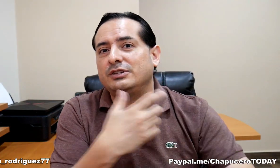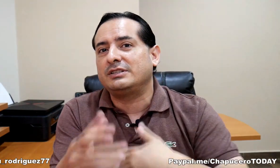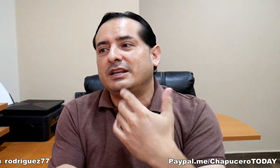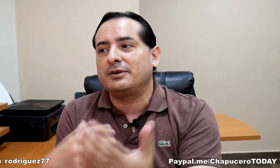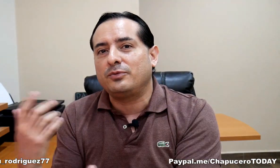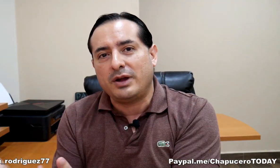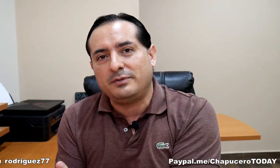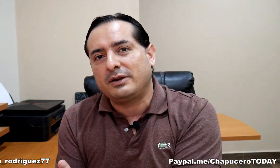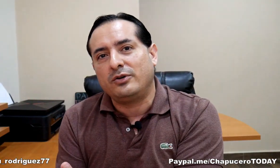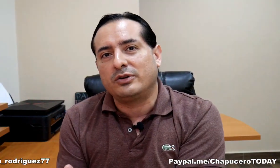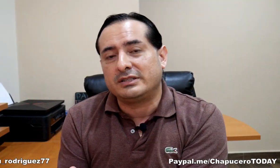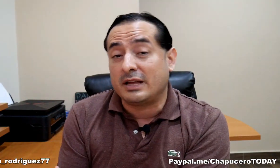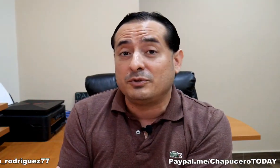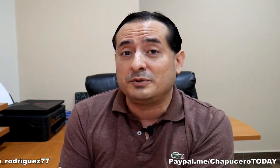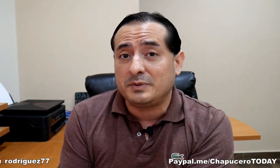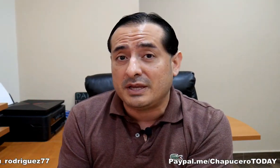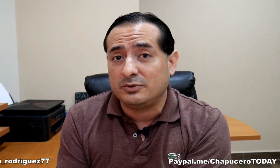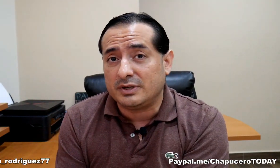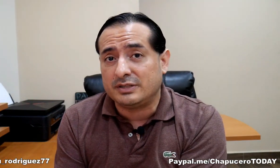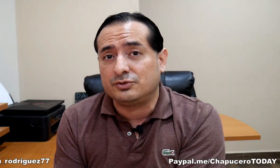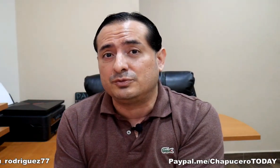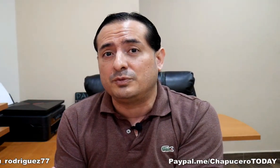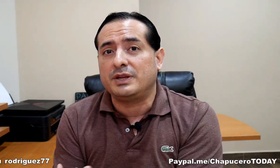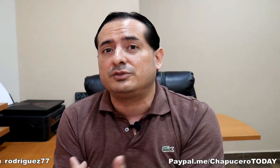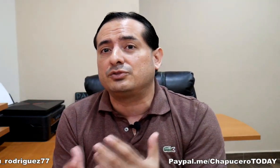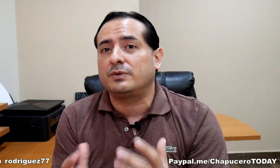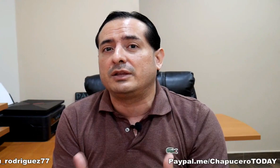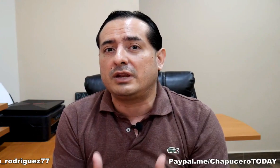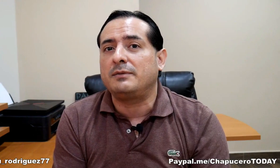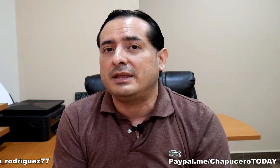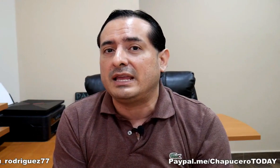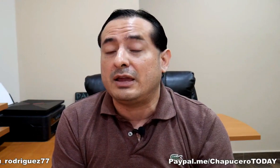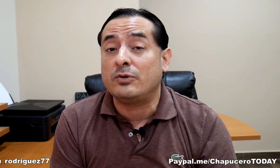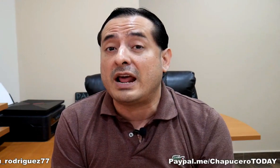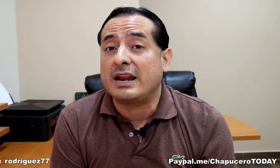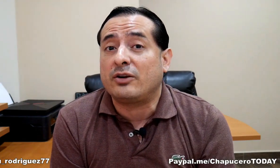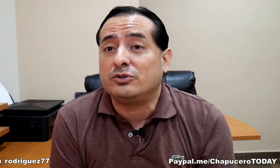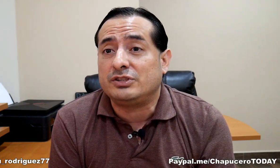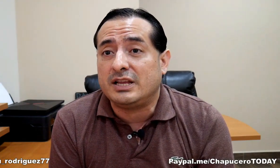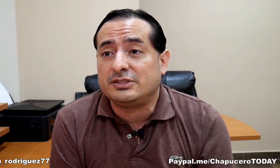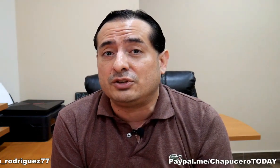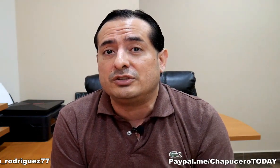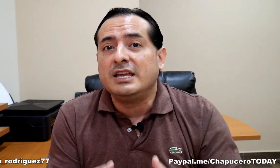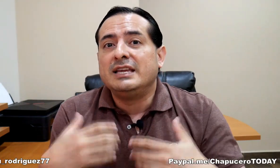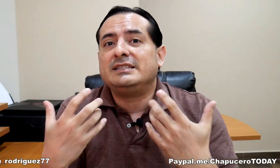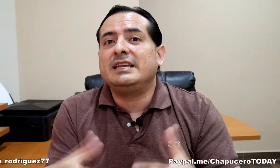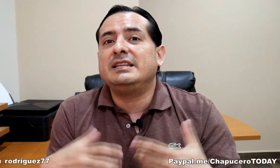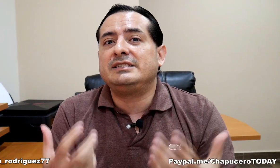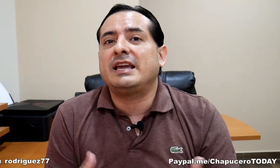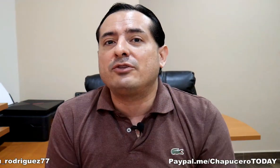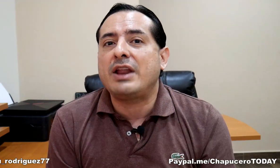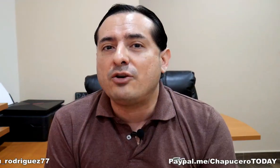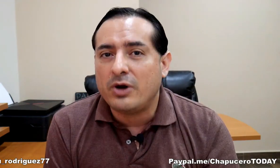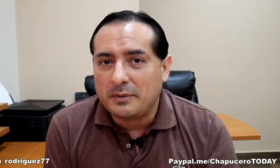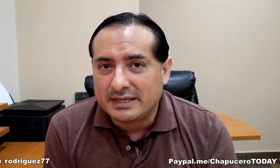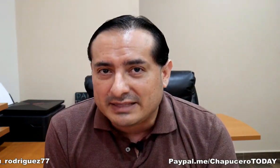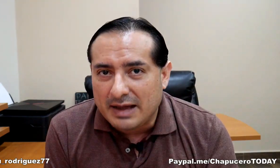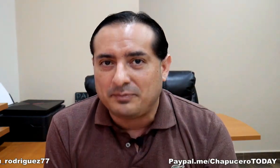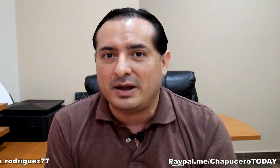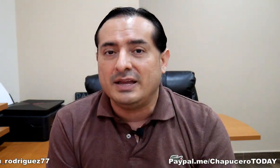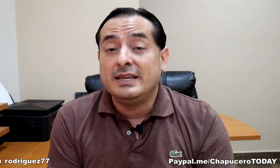años y se revuelve con lo que estamos viviendo en estos momentos obrador habla de una reconciliación de iniciar una nueva